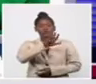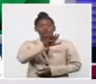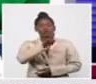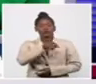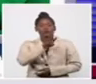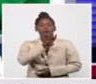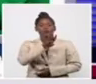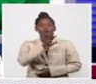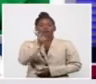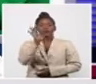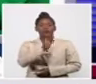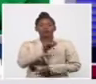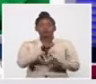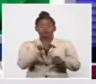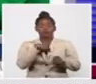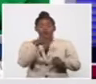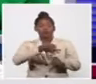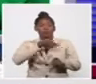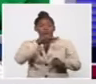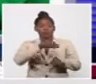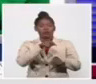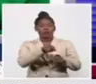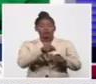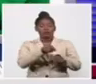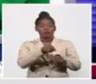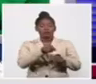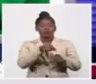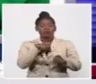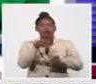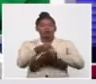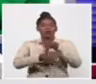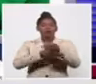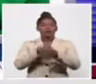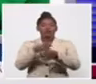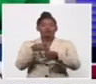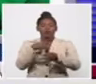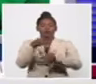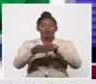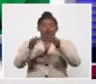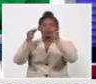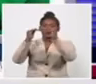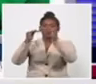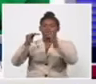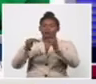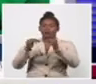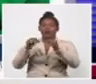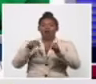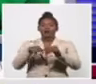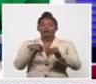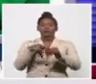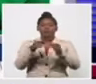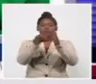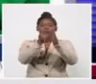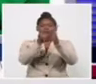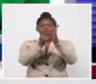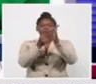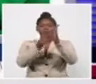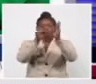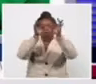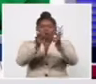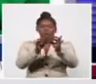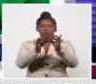95,4%, como yo había dicho, ahorita hablé de todos, ahora específicamente de los autóctonos,